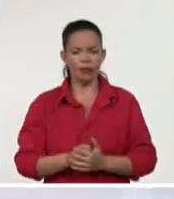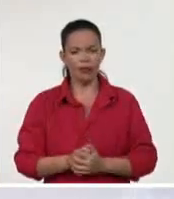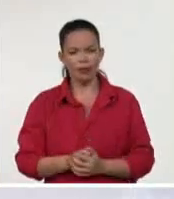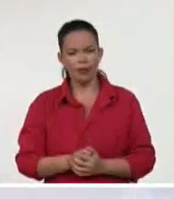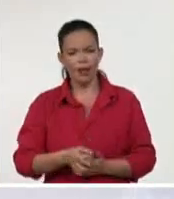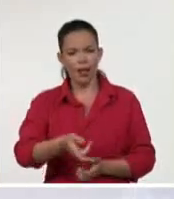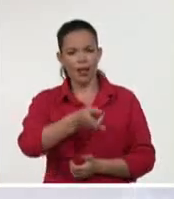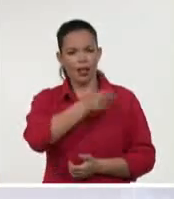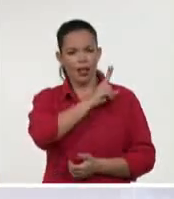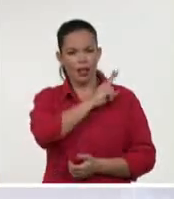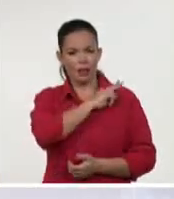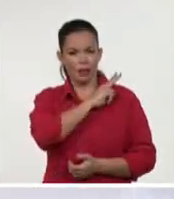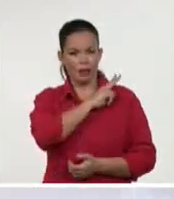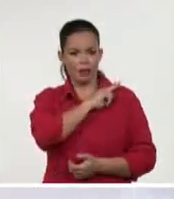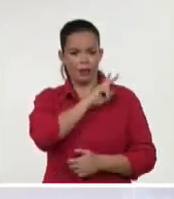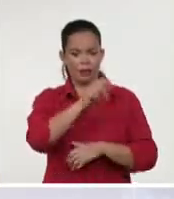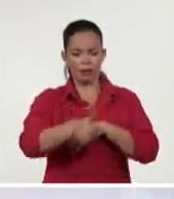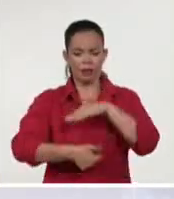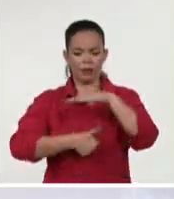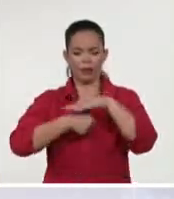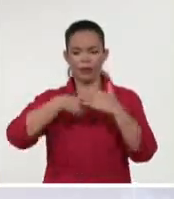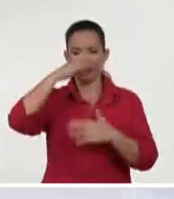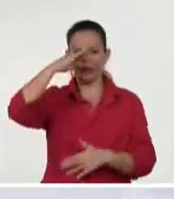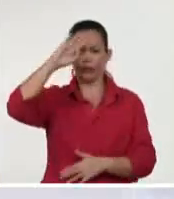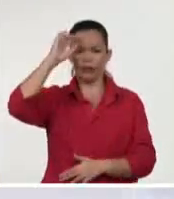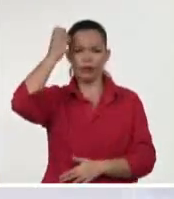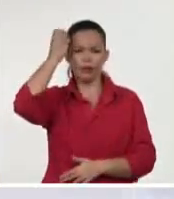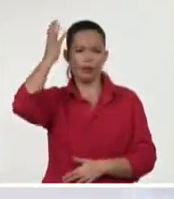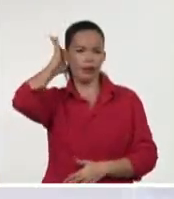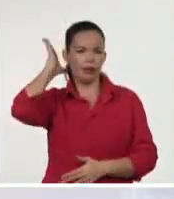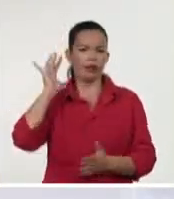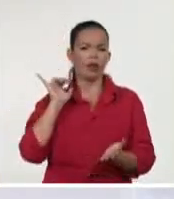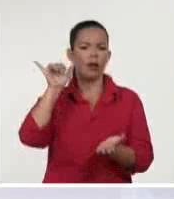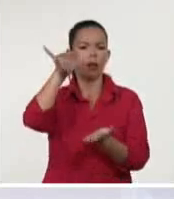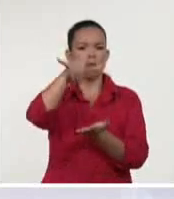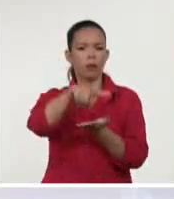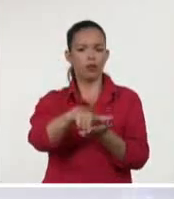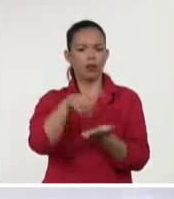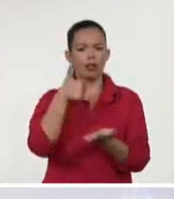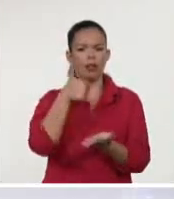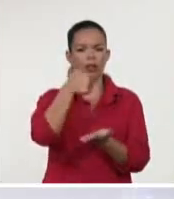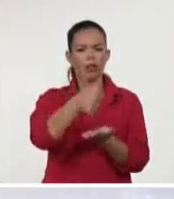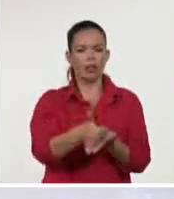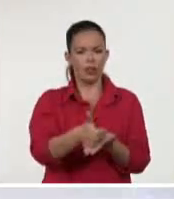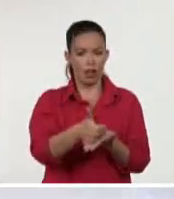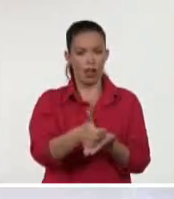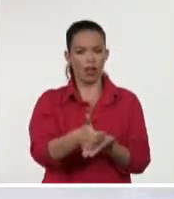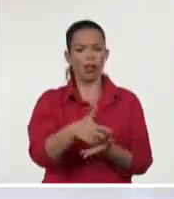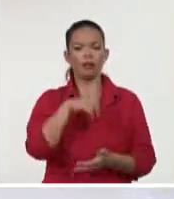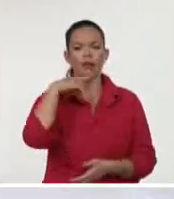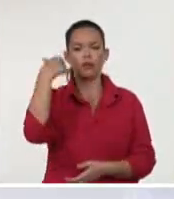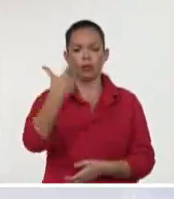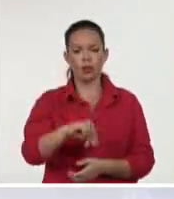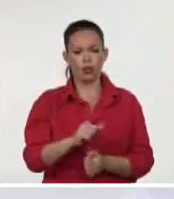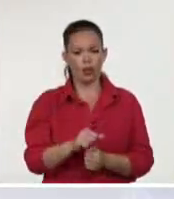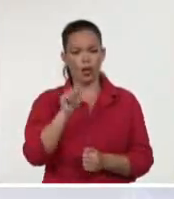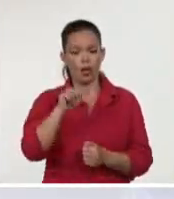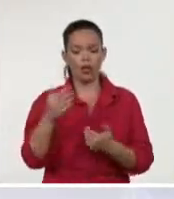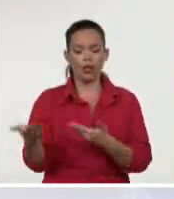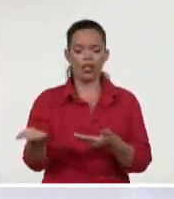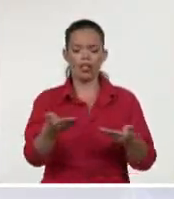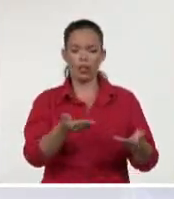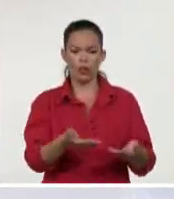El jefe de Estado cubano visitó este martes en Moscú la sede del Consejo de la Federación de Rusia o Cámara Alta del Parlamento, donde fue recibido por su